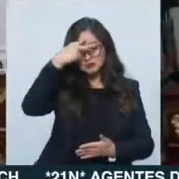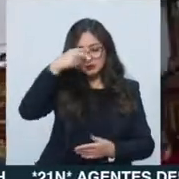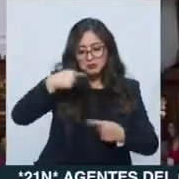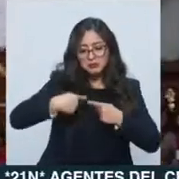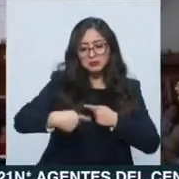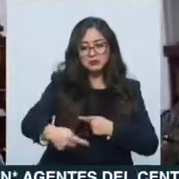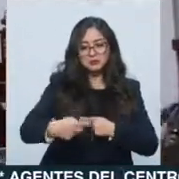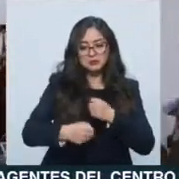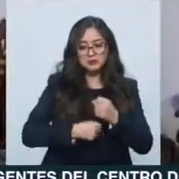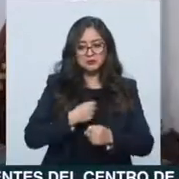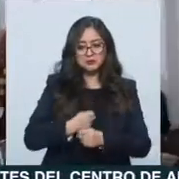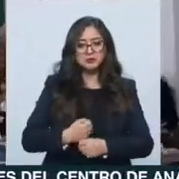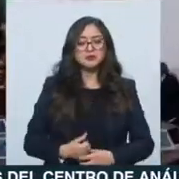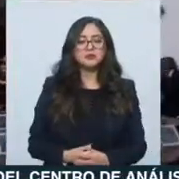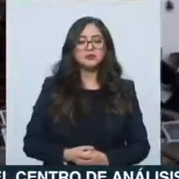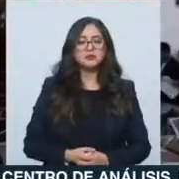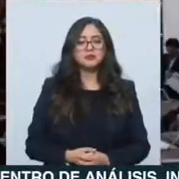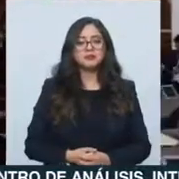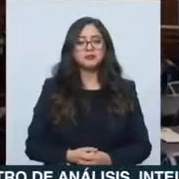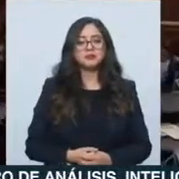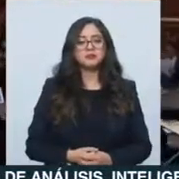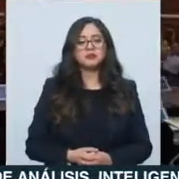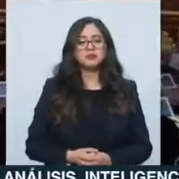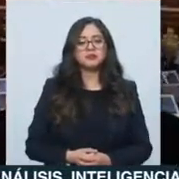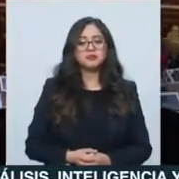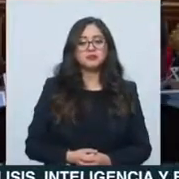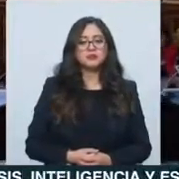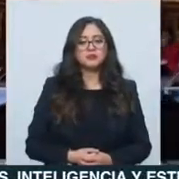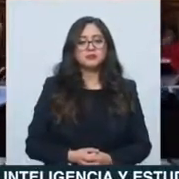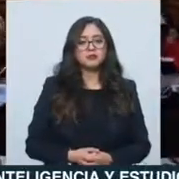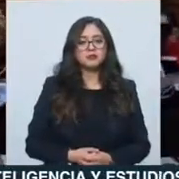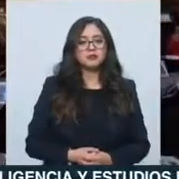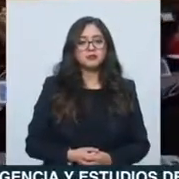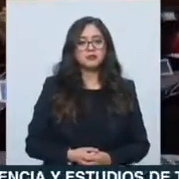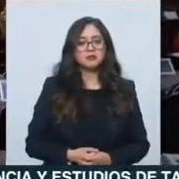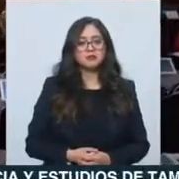año. Información y voz, Alberto Álvarez Santana, 21 Noticias.